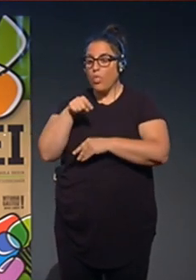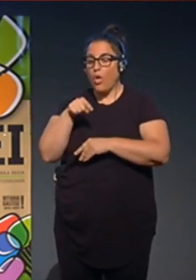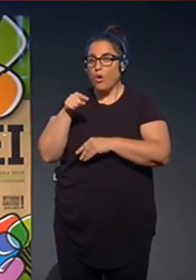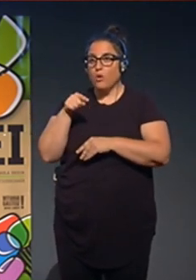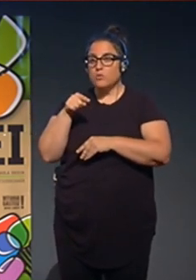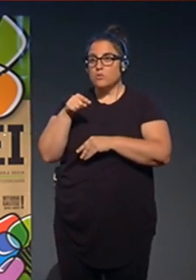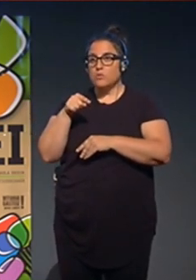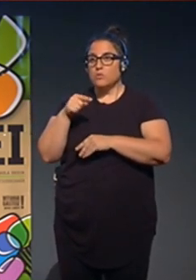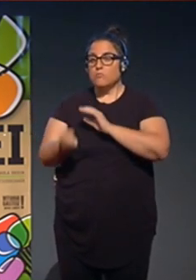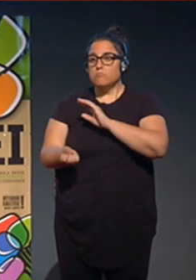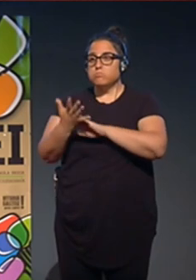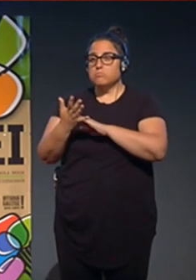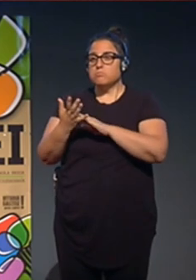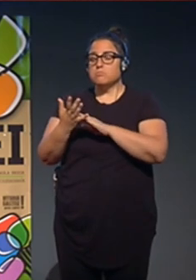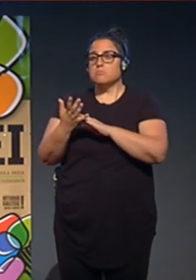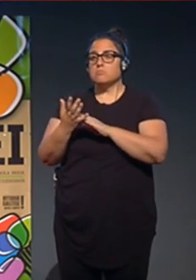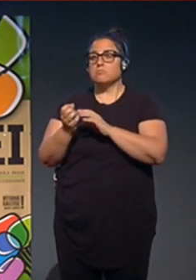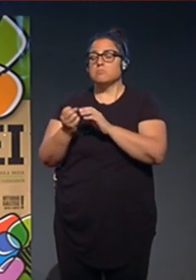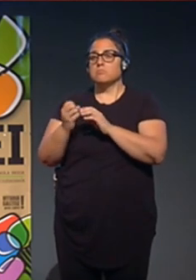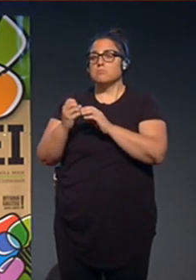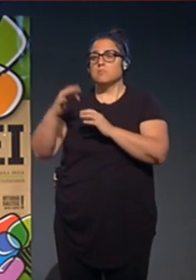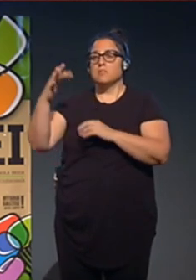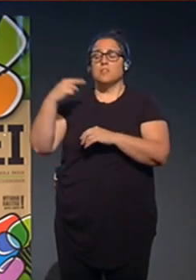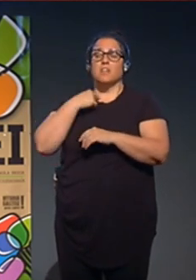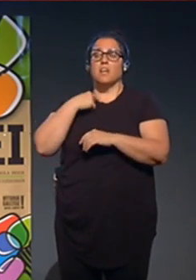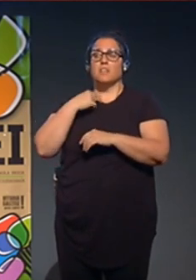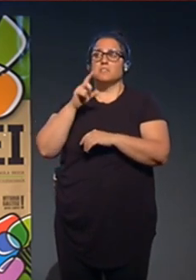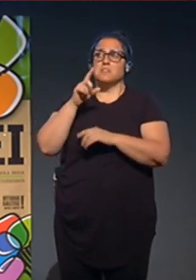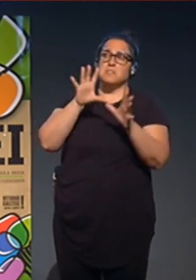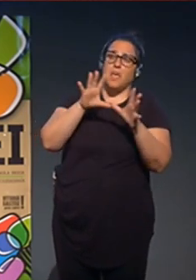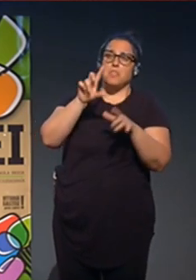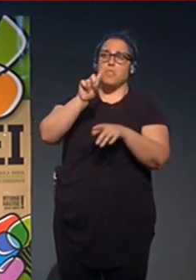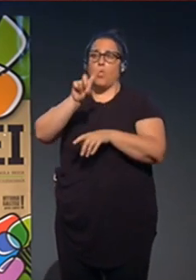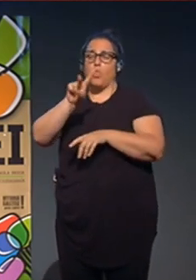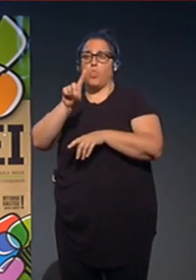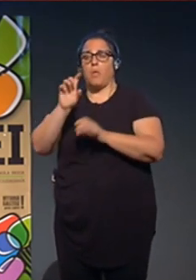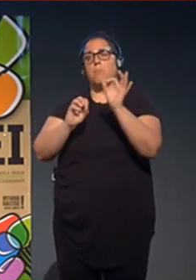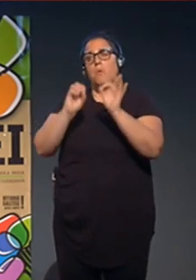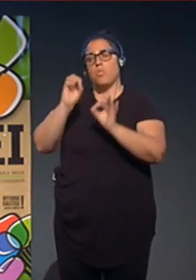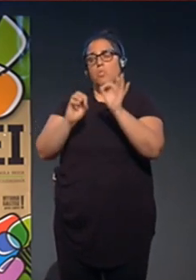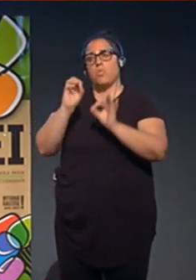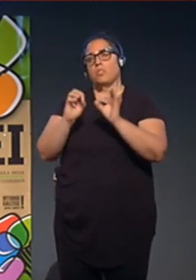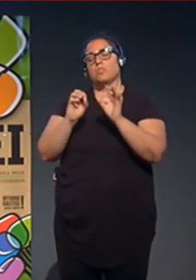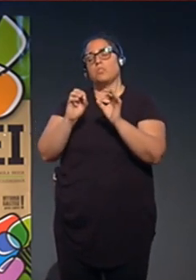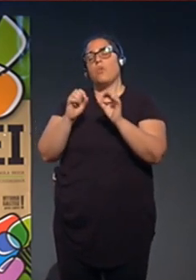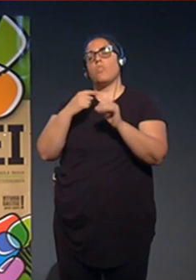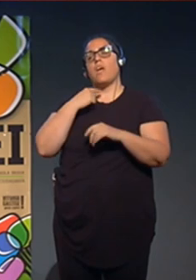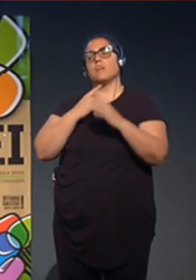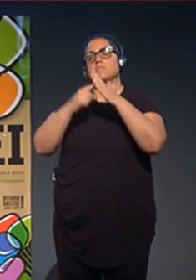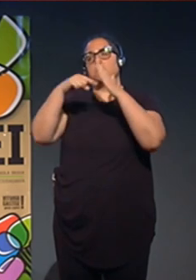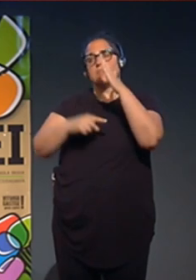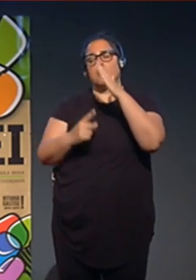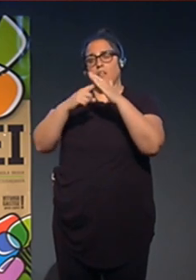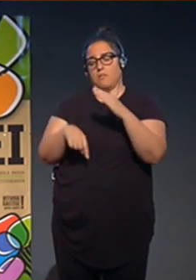eh el 12 10 12 por de los gases de efecto invernadero responsables del cambio climático y